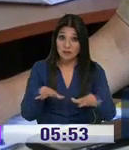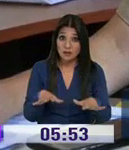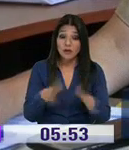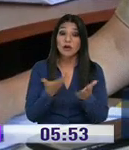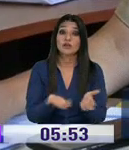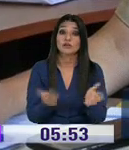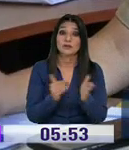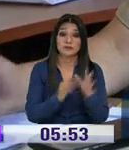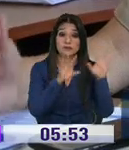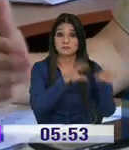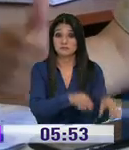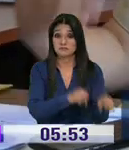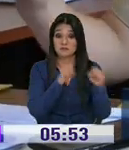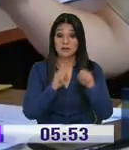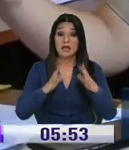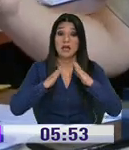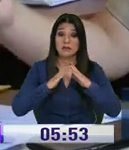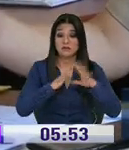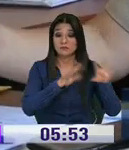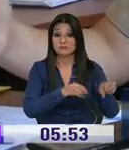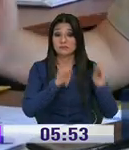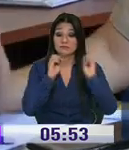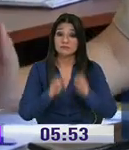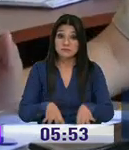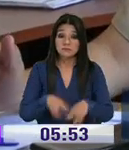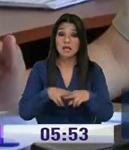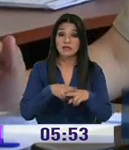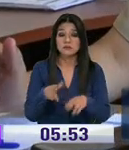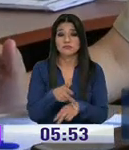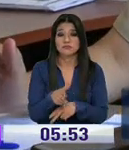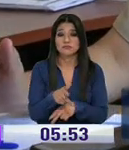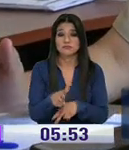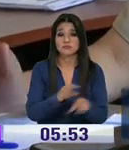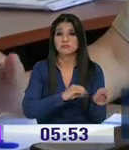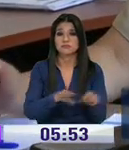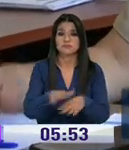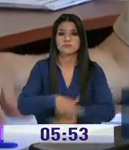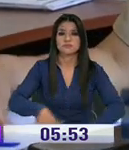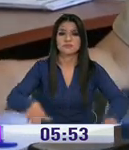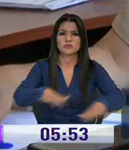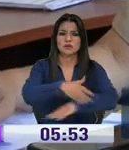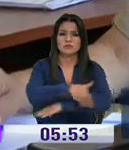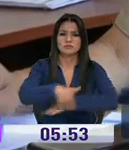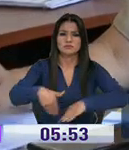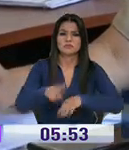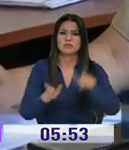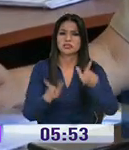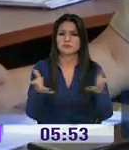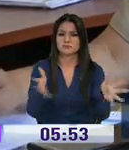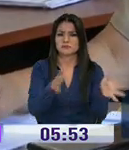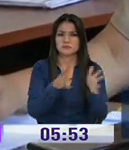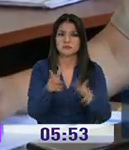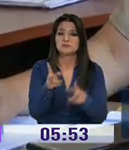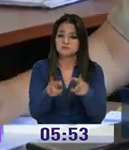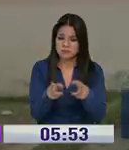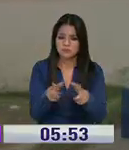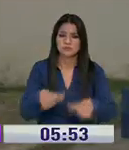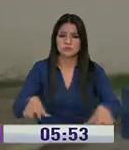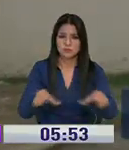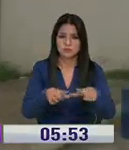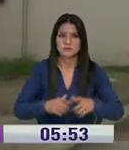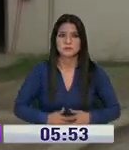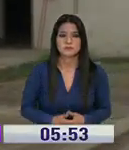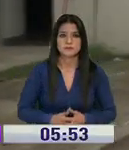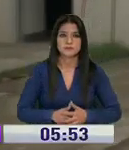a sacar del domicilio y le dejan botada en un sector que es poco poblado, del sector mismo de Muey.